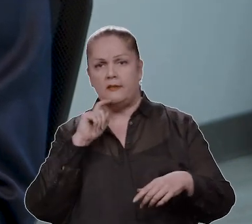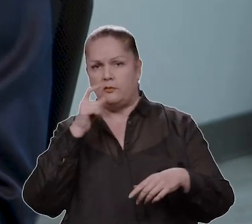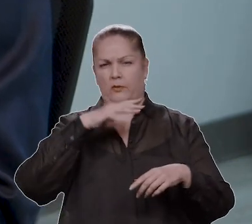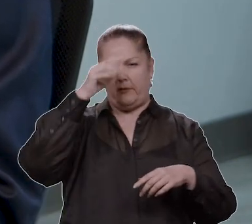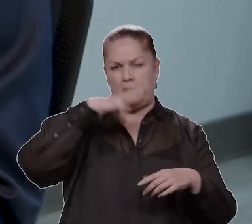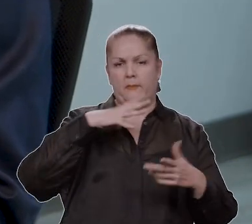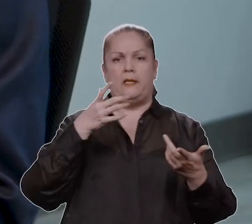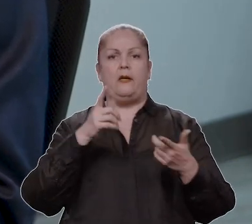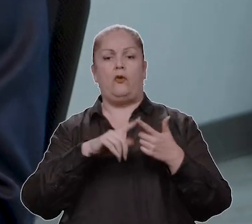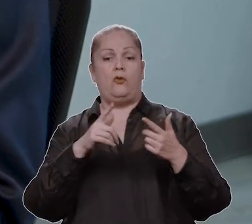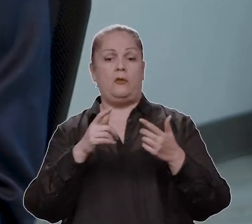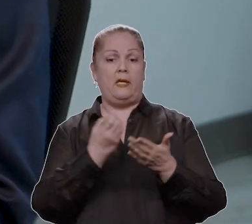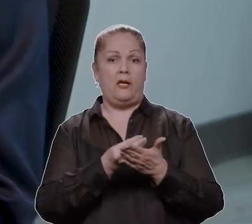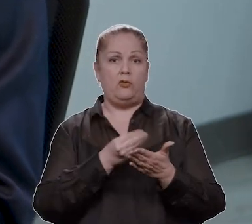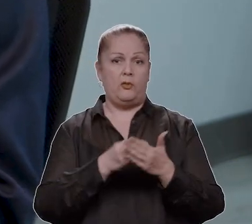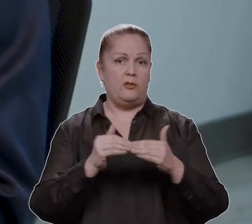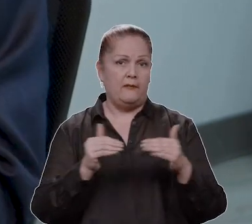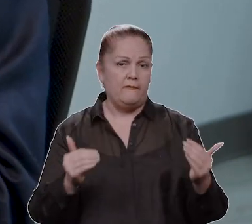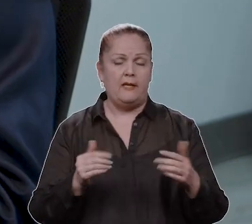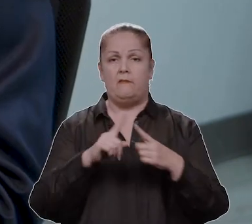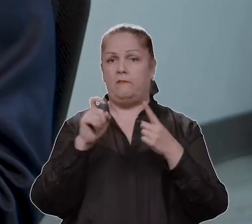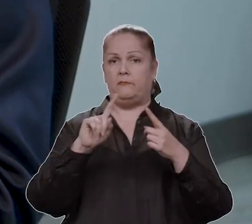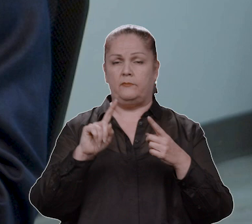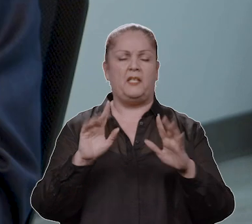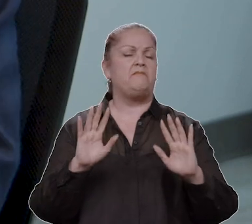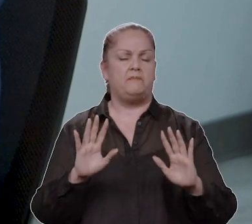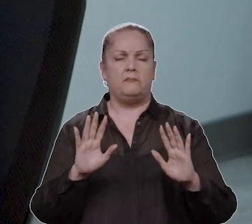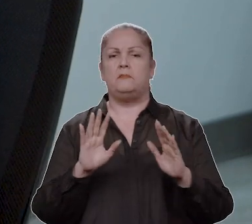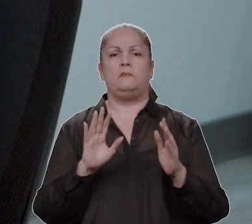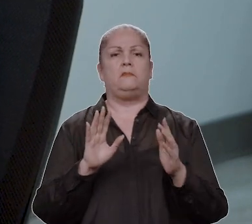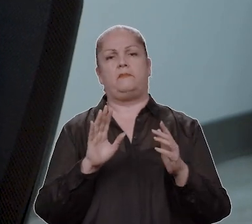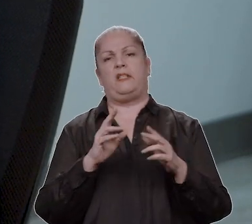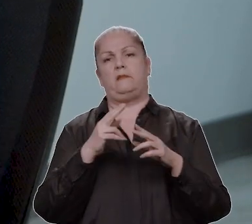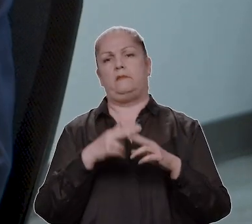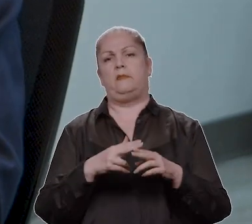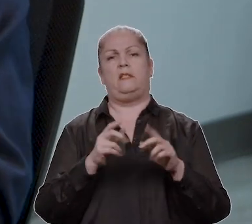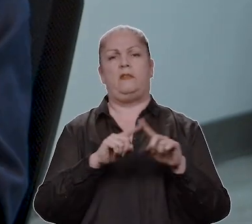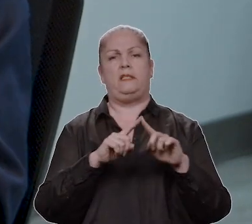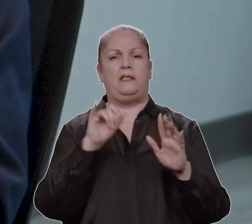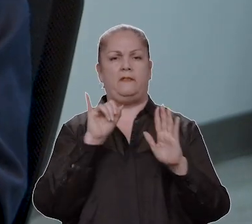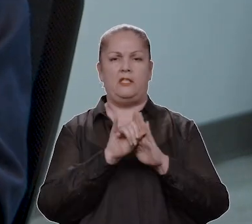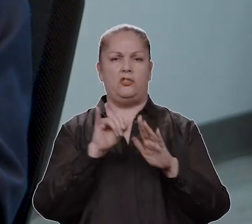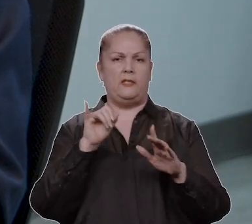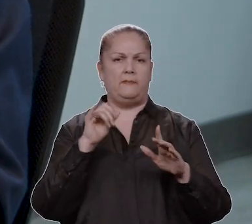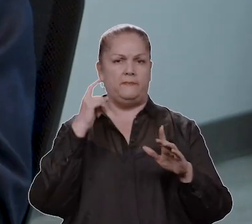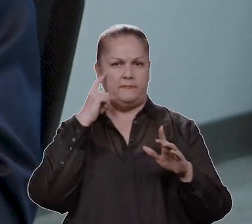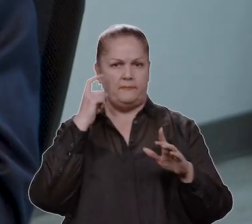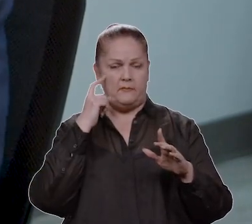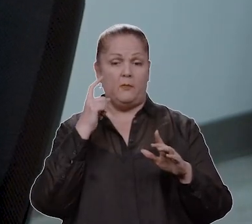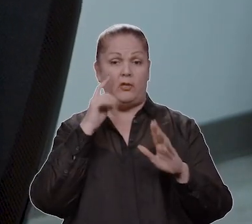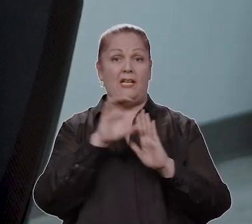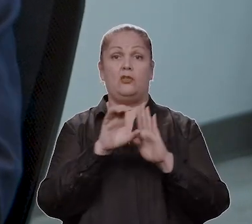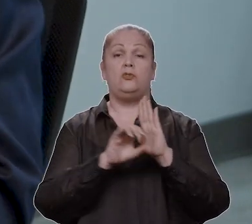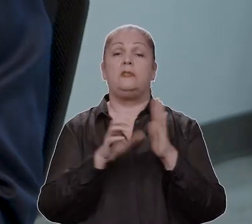sexo, condición social, origen y aquello que conocemos como las clasificaciones sospechosas. ¿Por qué? Porque lo que